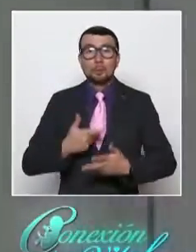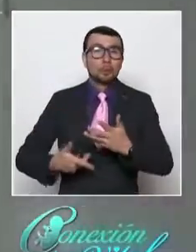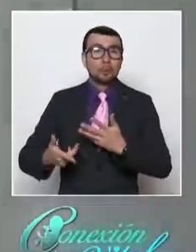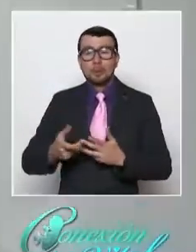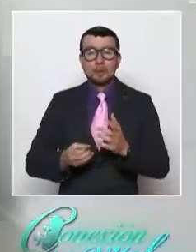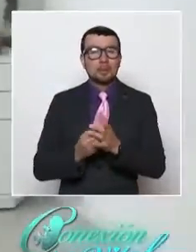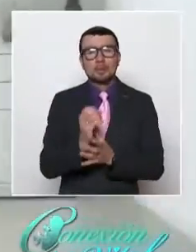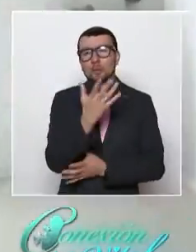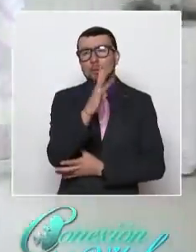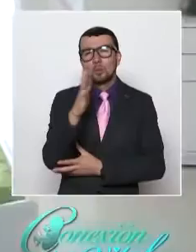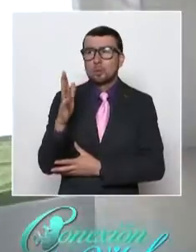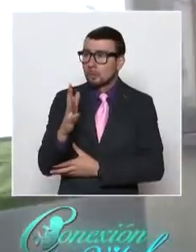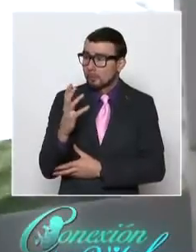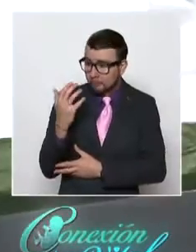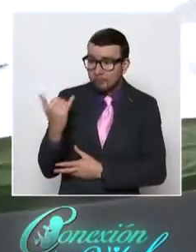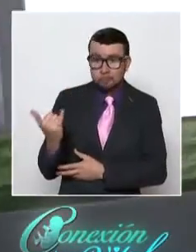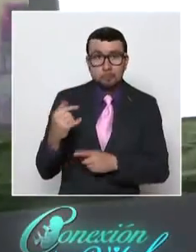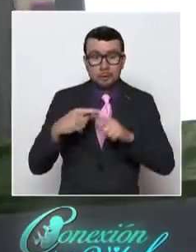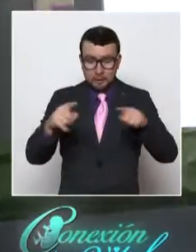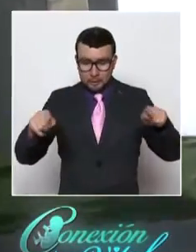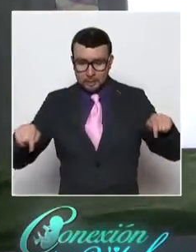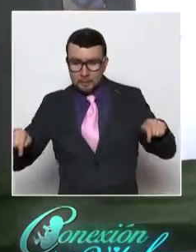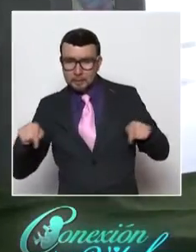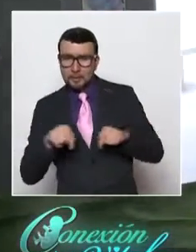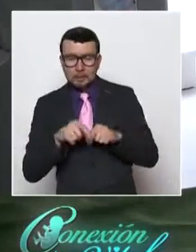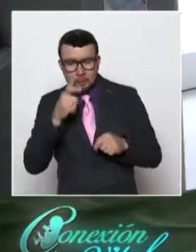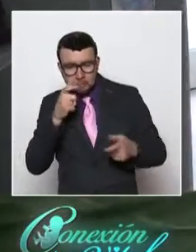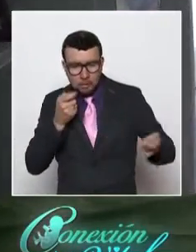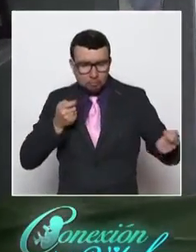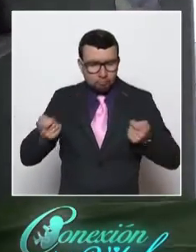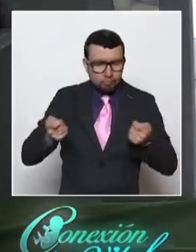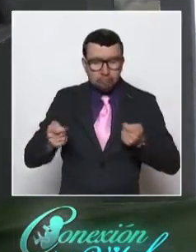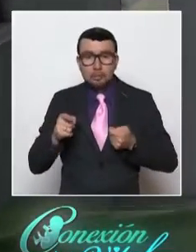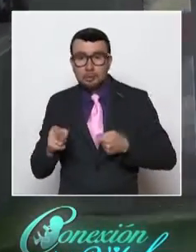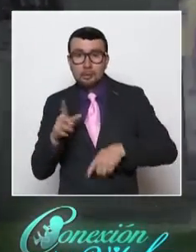Estas son nuestras salas de procedimientos,